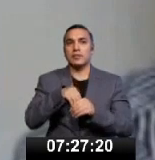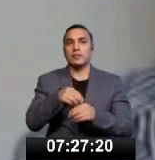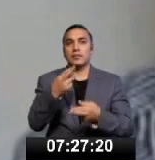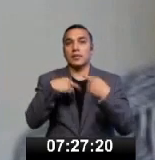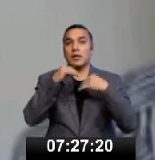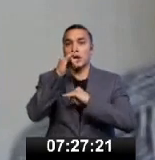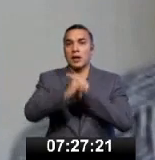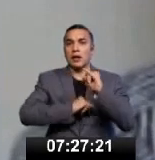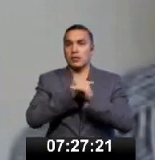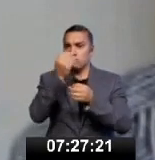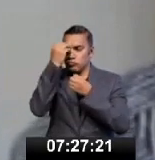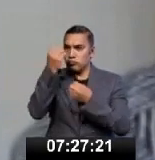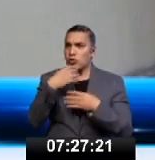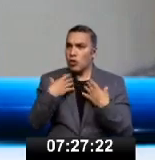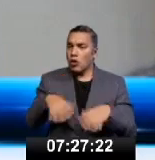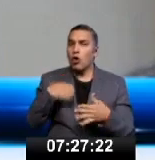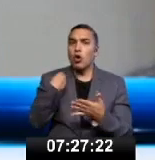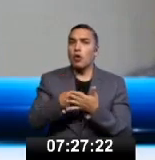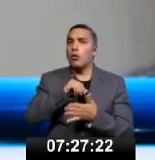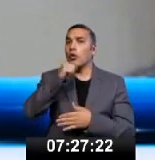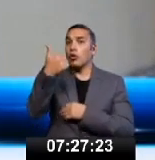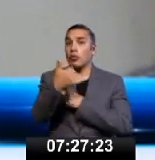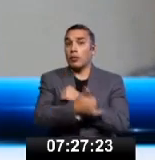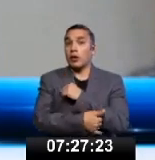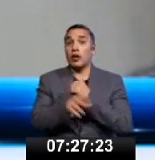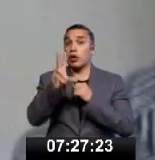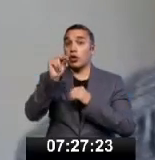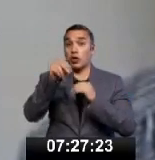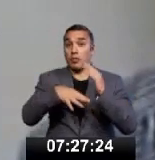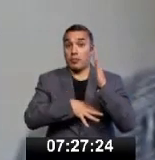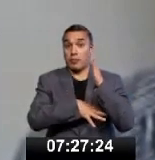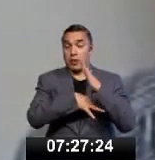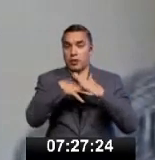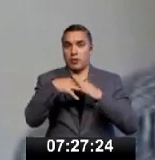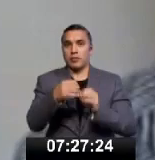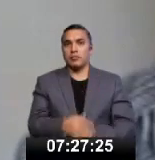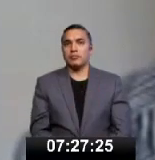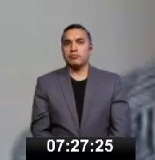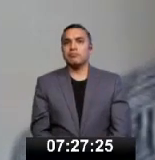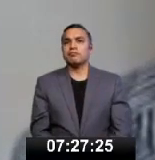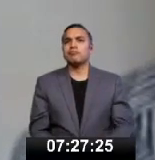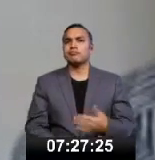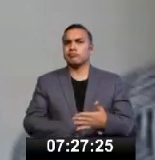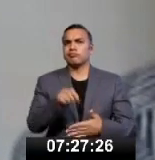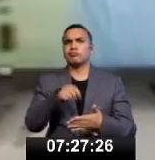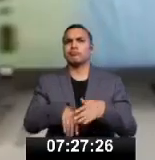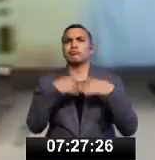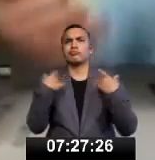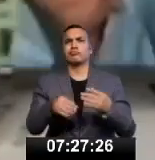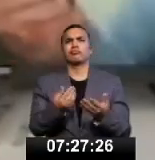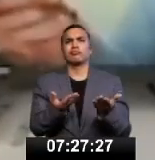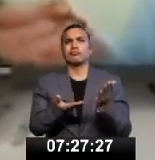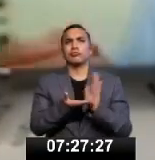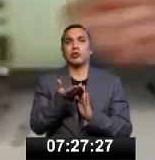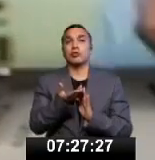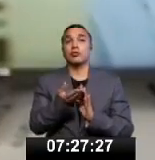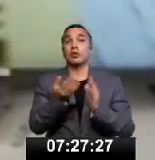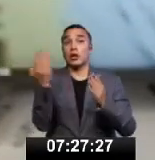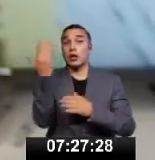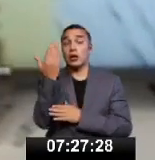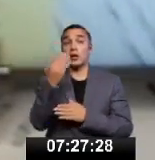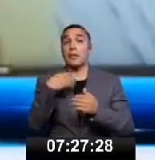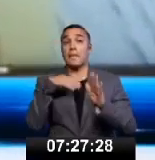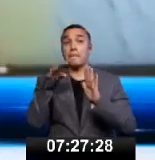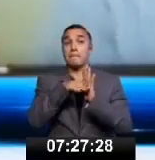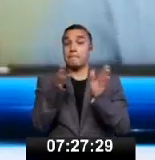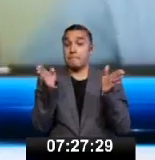comercio exterior, las importaciones no petroleras han tenido una contracción enorme. En cuanto a los televisores